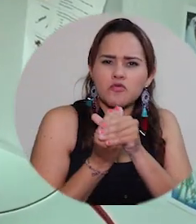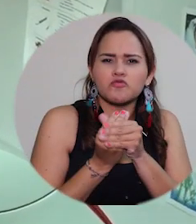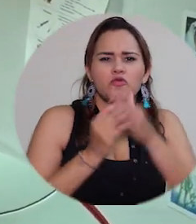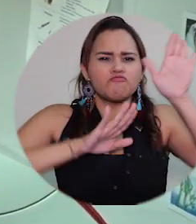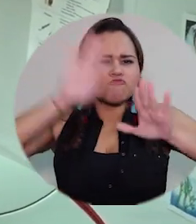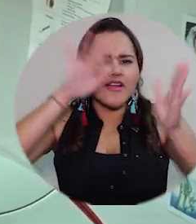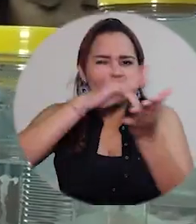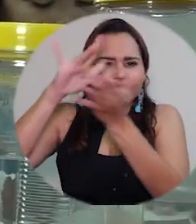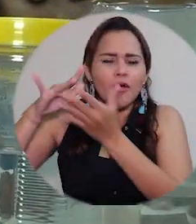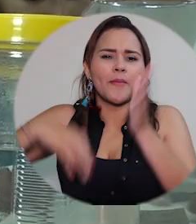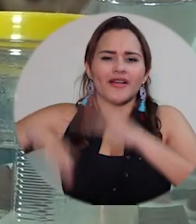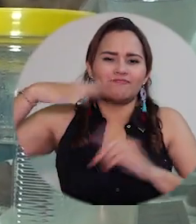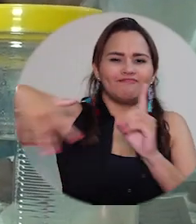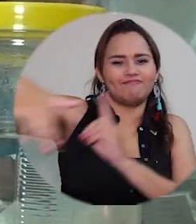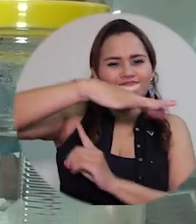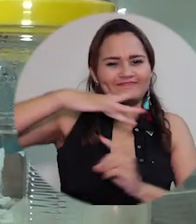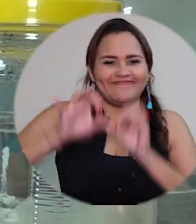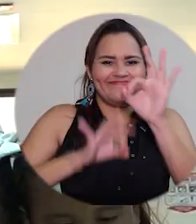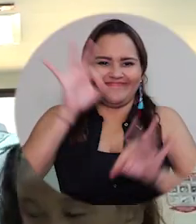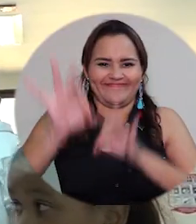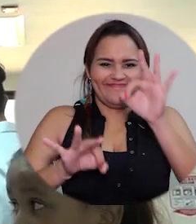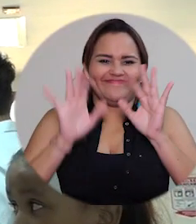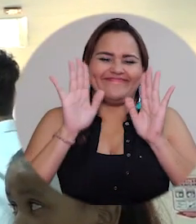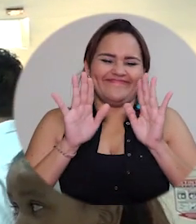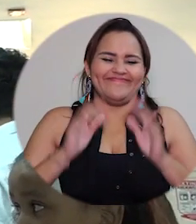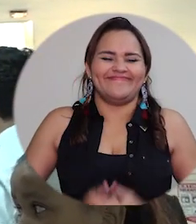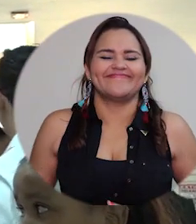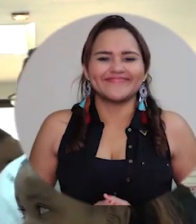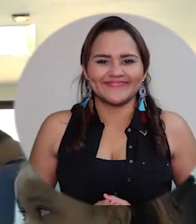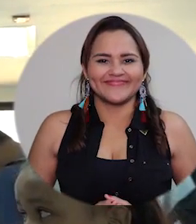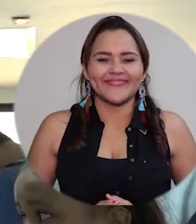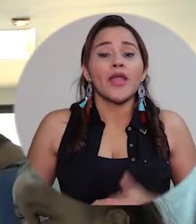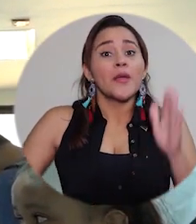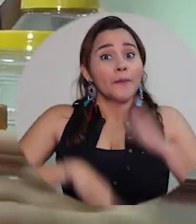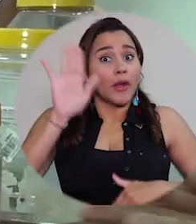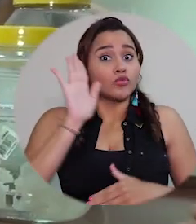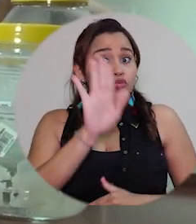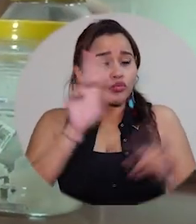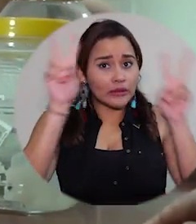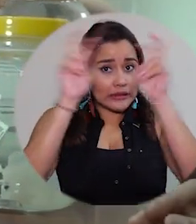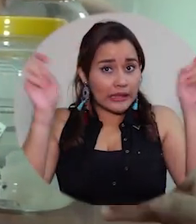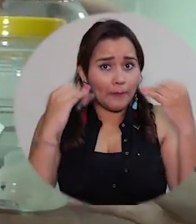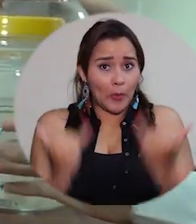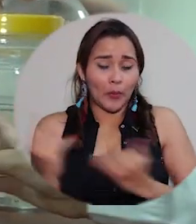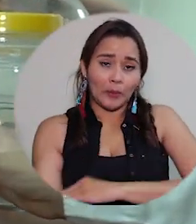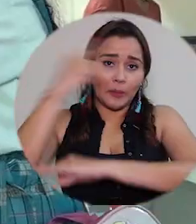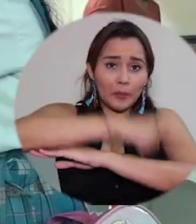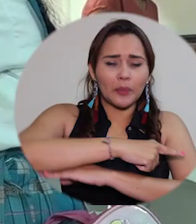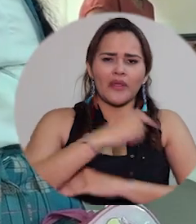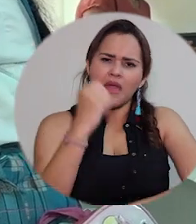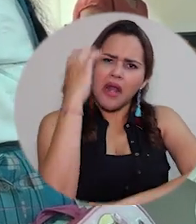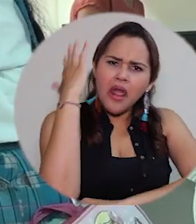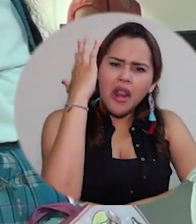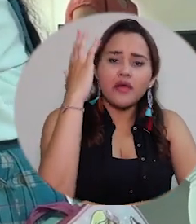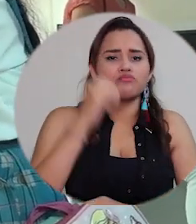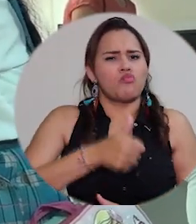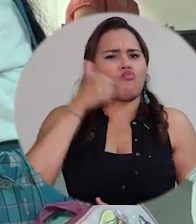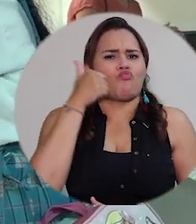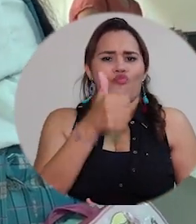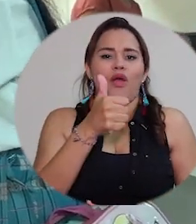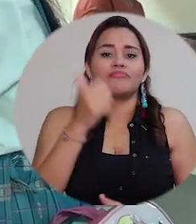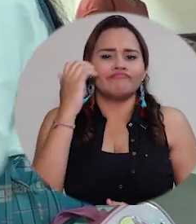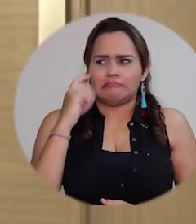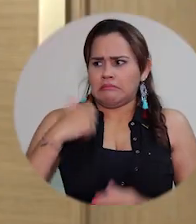del liderazgo participación y el cuidado del medio ambiente realmente el resultado del evento ha sido